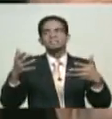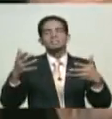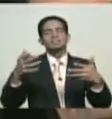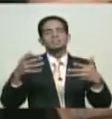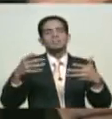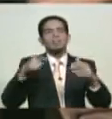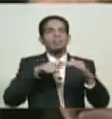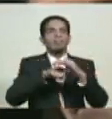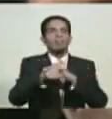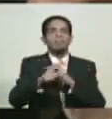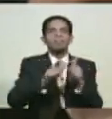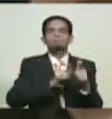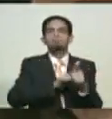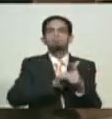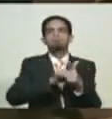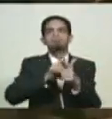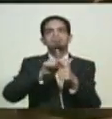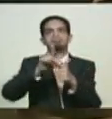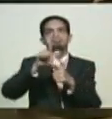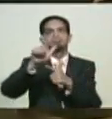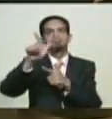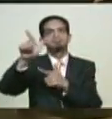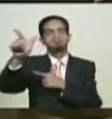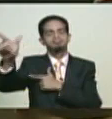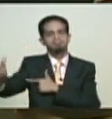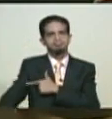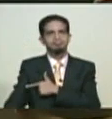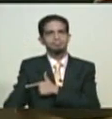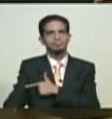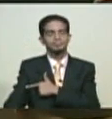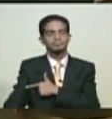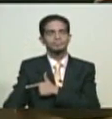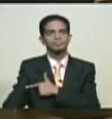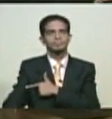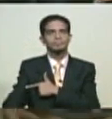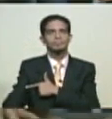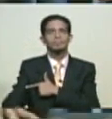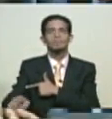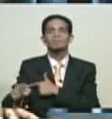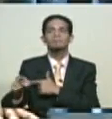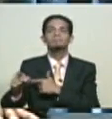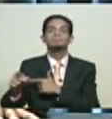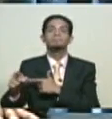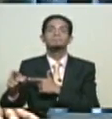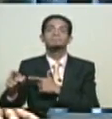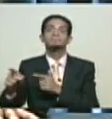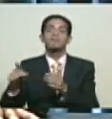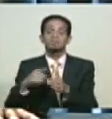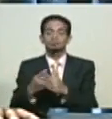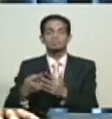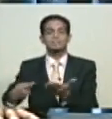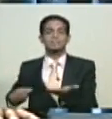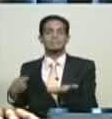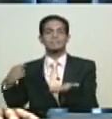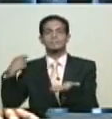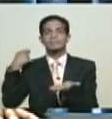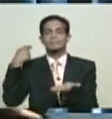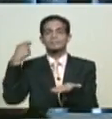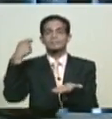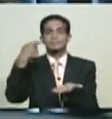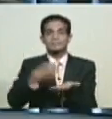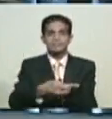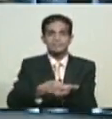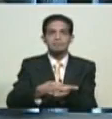y las estepas para que los dolaritos peguen cuatro brincos y puedan pagar las cuentas para que venga el papel a